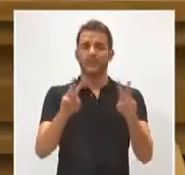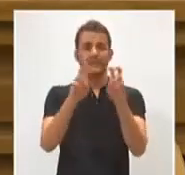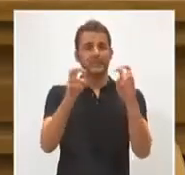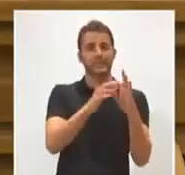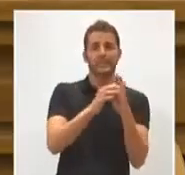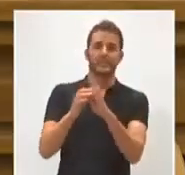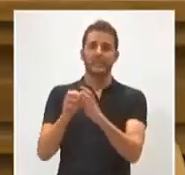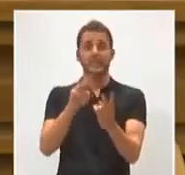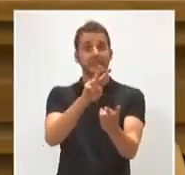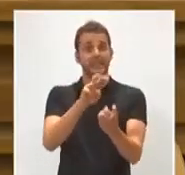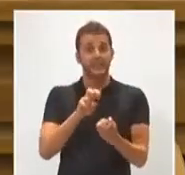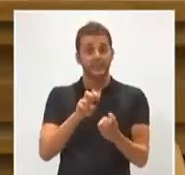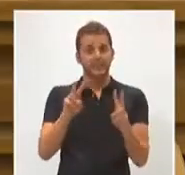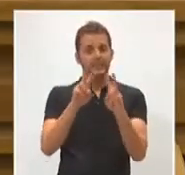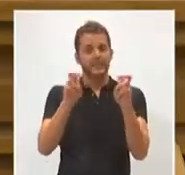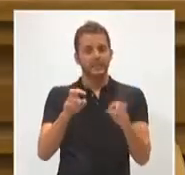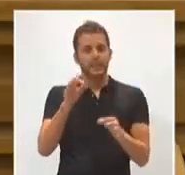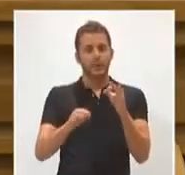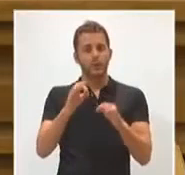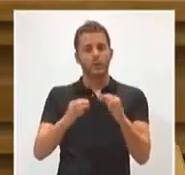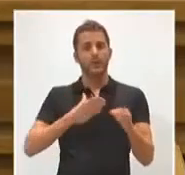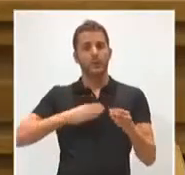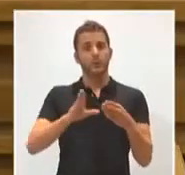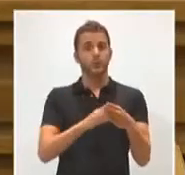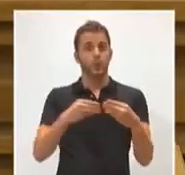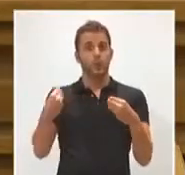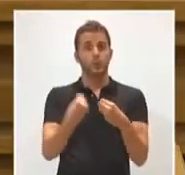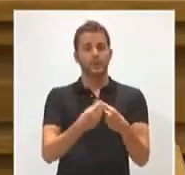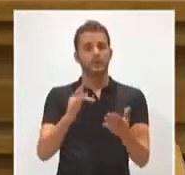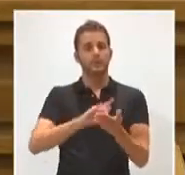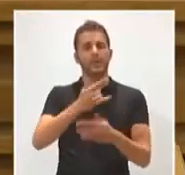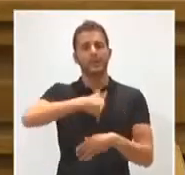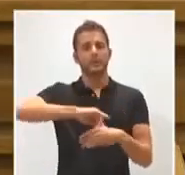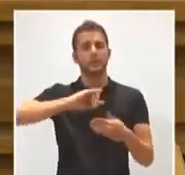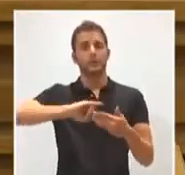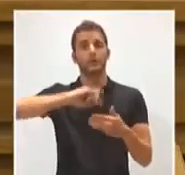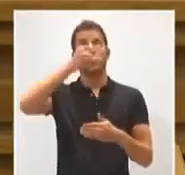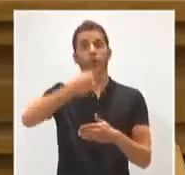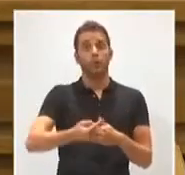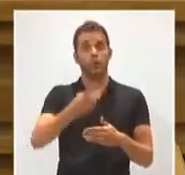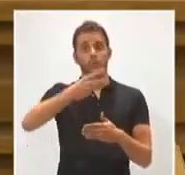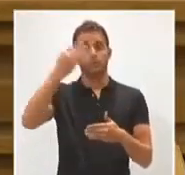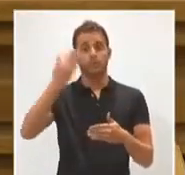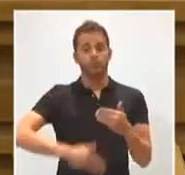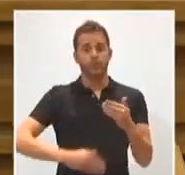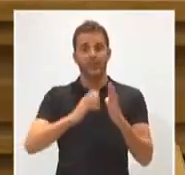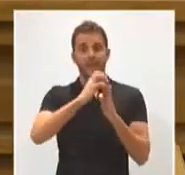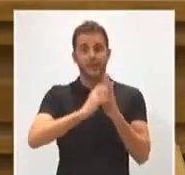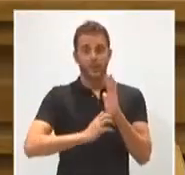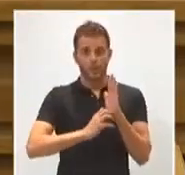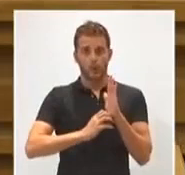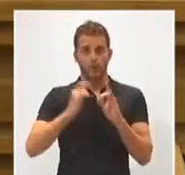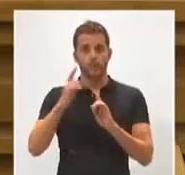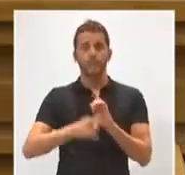sobre actos jurídicos documentados vamos a duplicar el límite de la deducción en la cuota para el